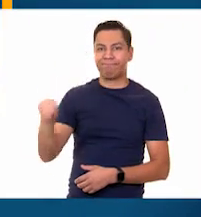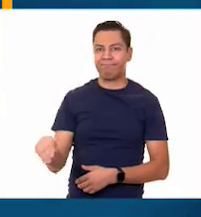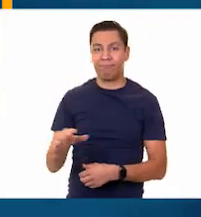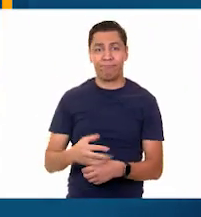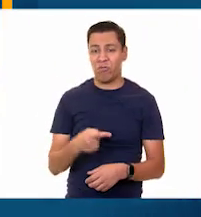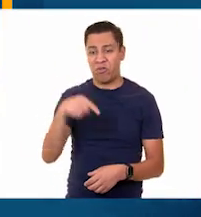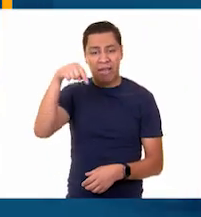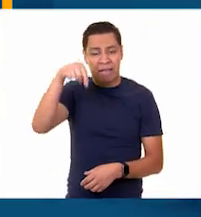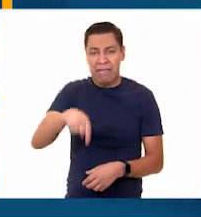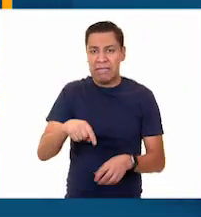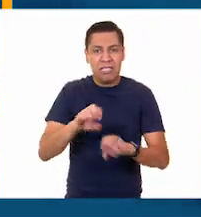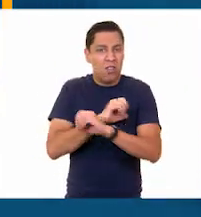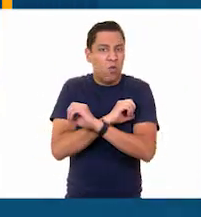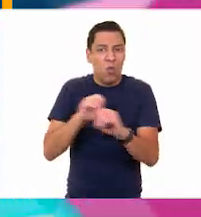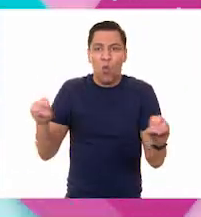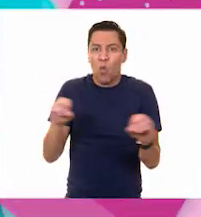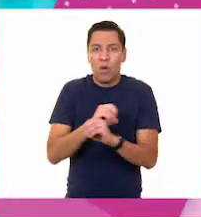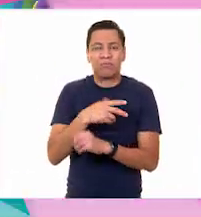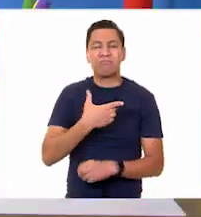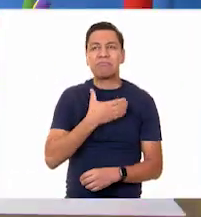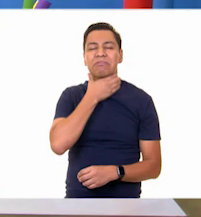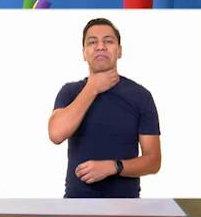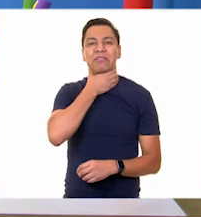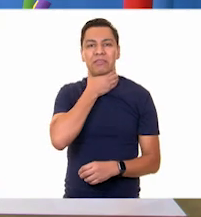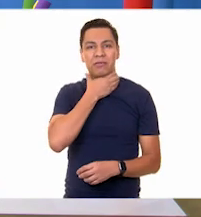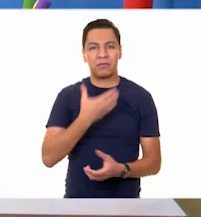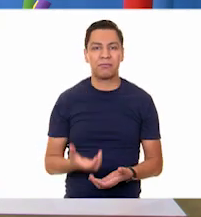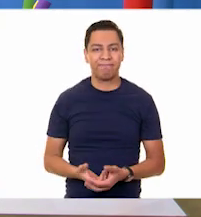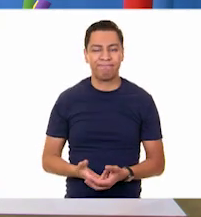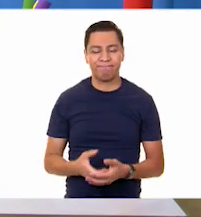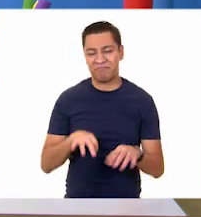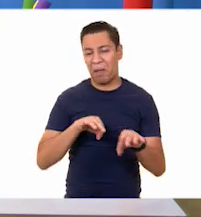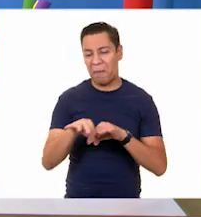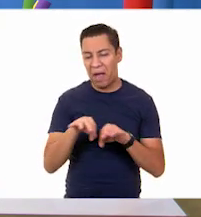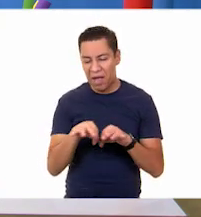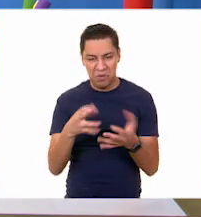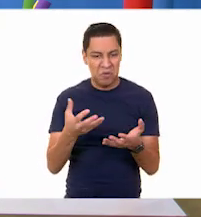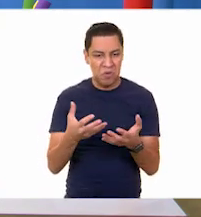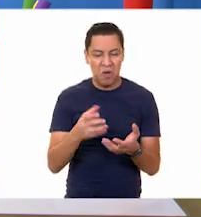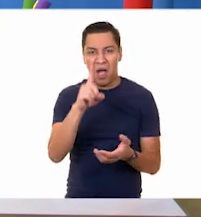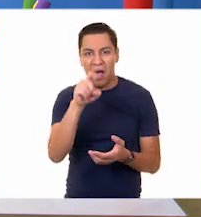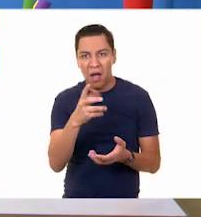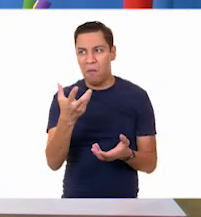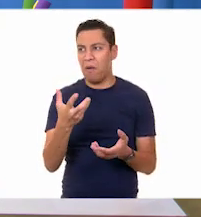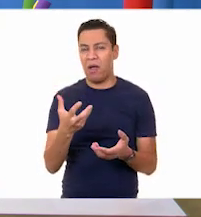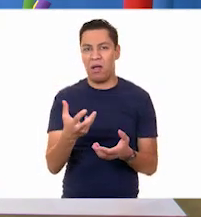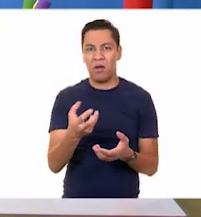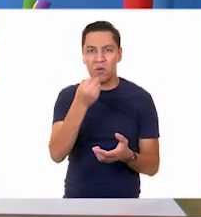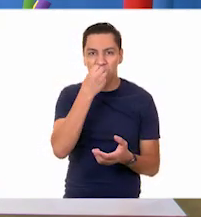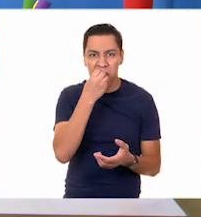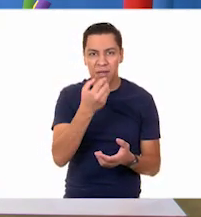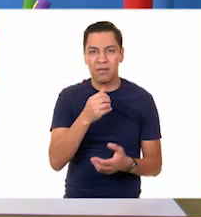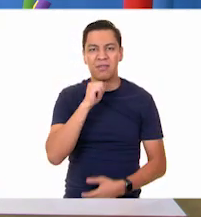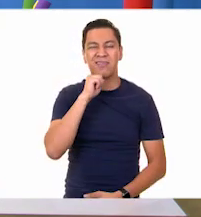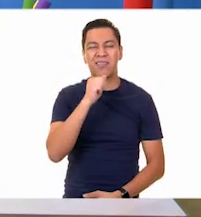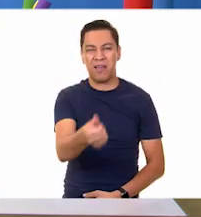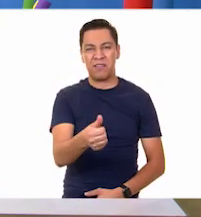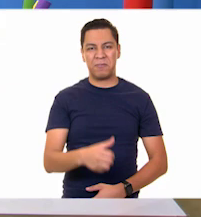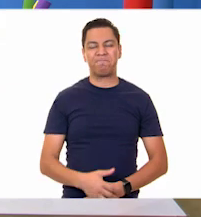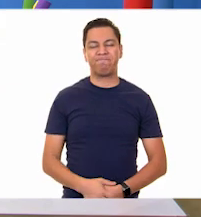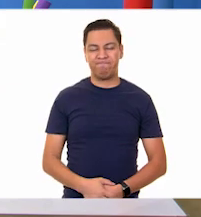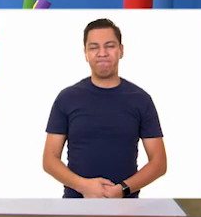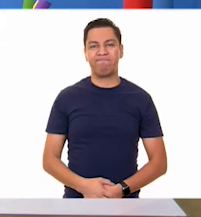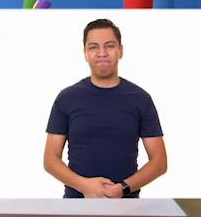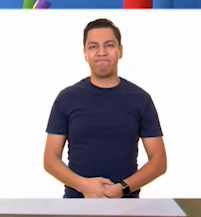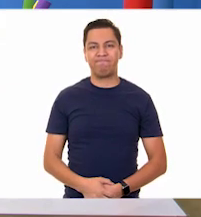y la escasez de recursos naturales. Como pudimos ver en el video, los vínculos entre la población, el medio ambiente